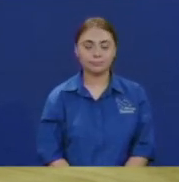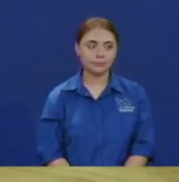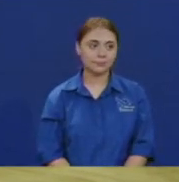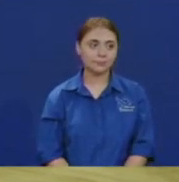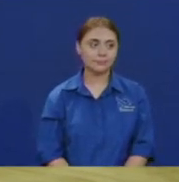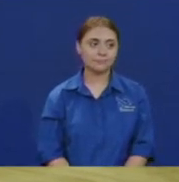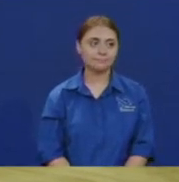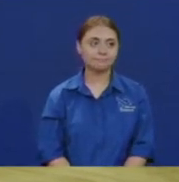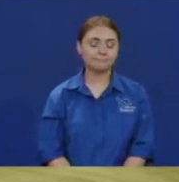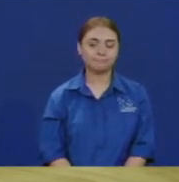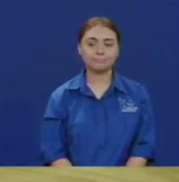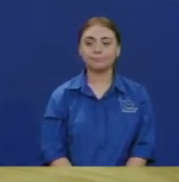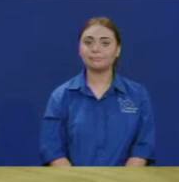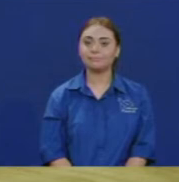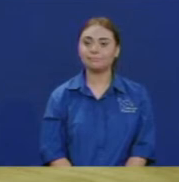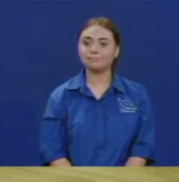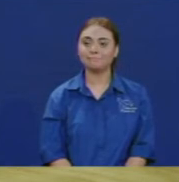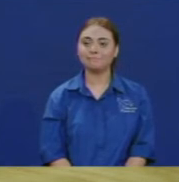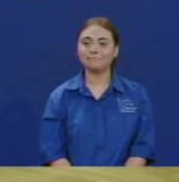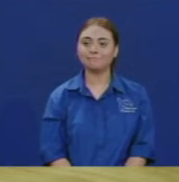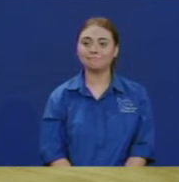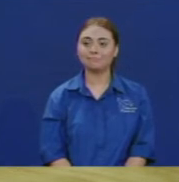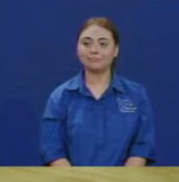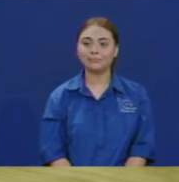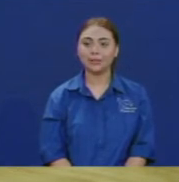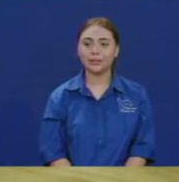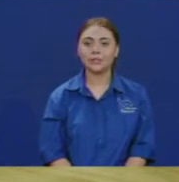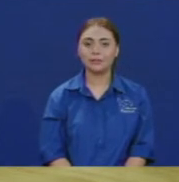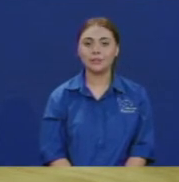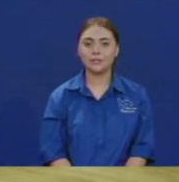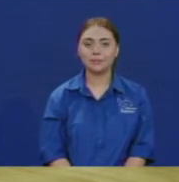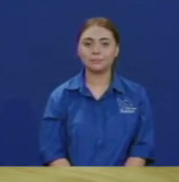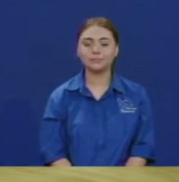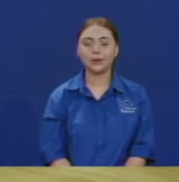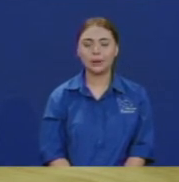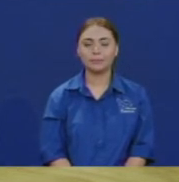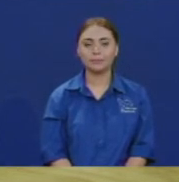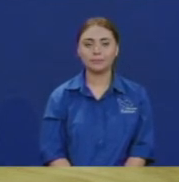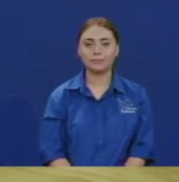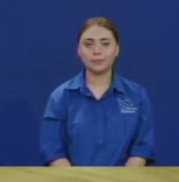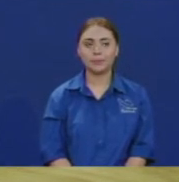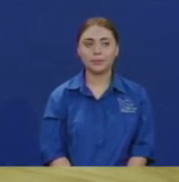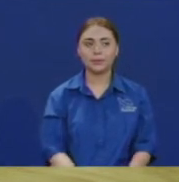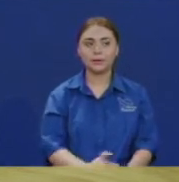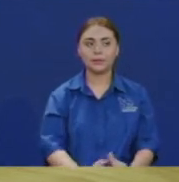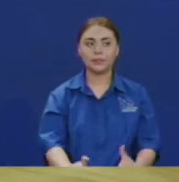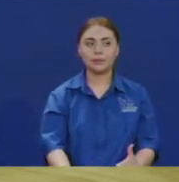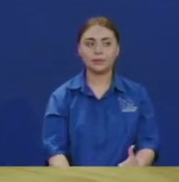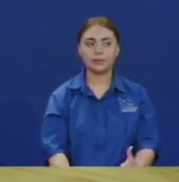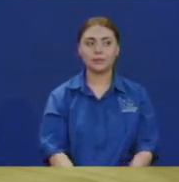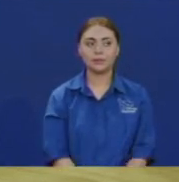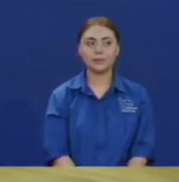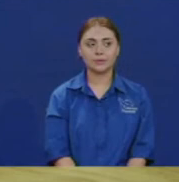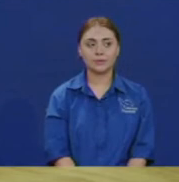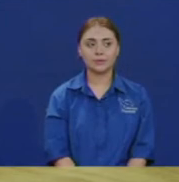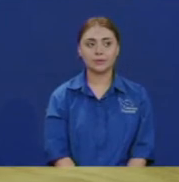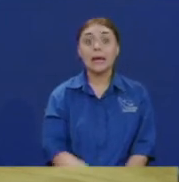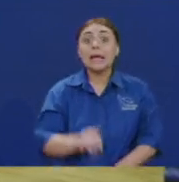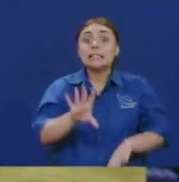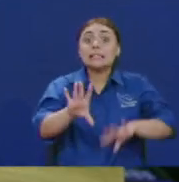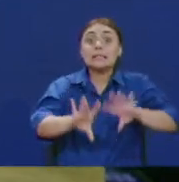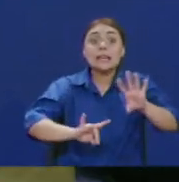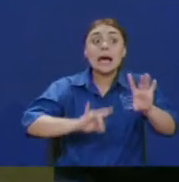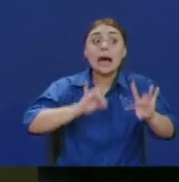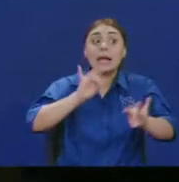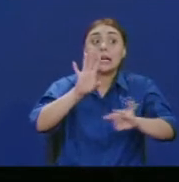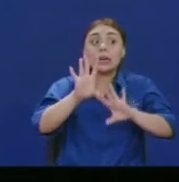Bueno, pero entonces miren lo que dice. Si alguno no tropieza en lo